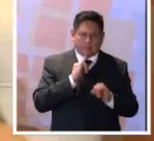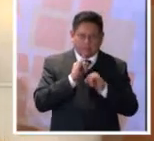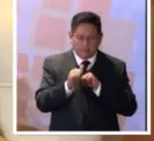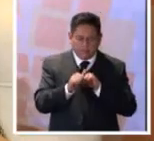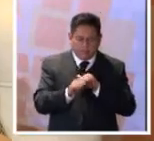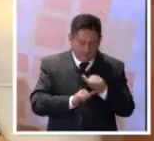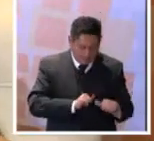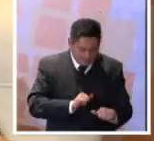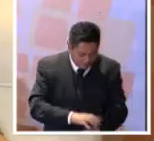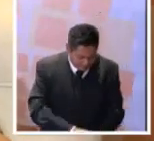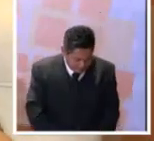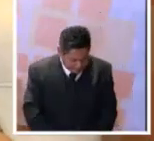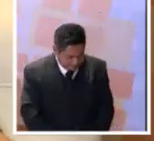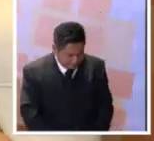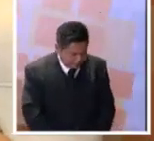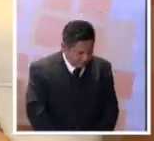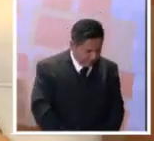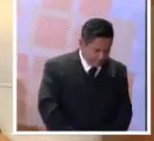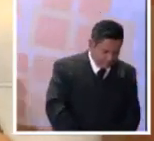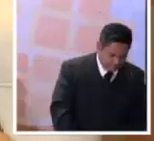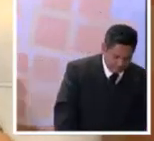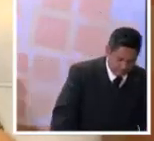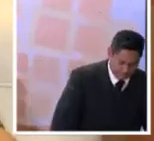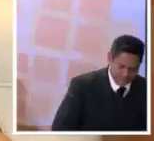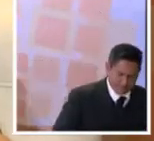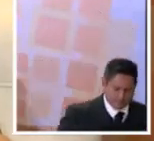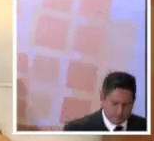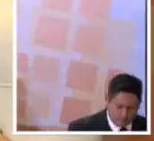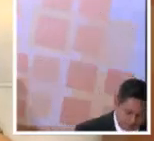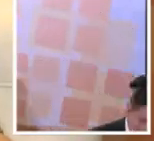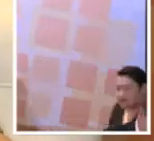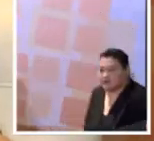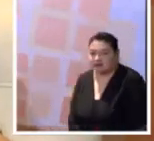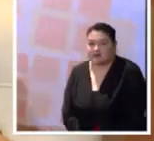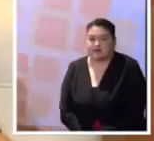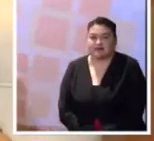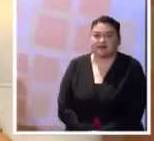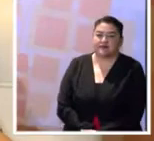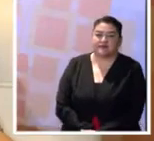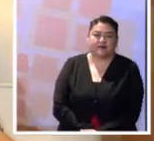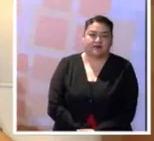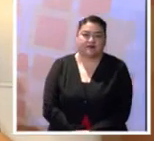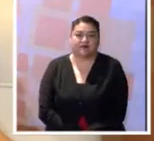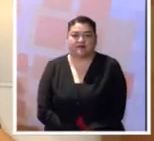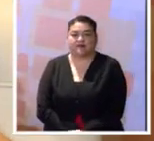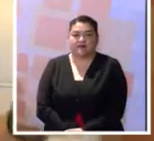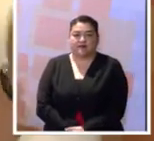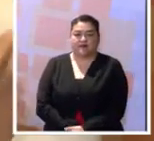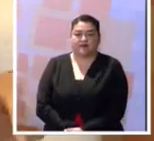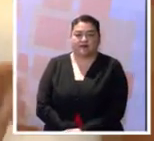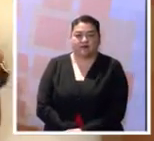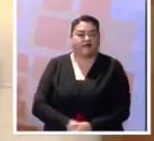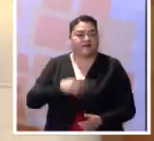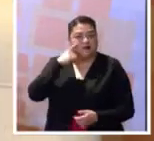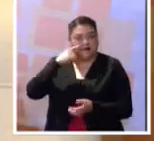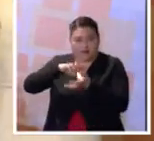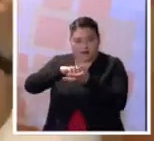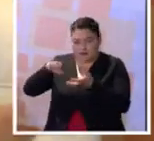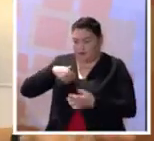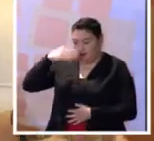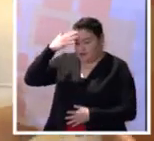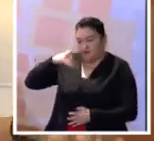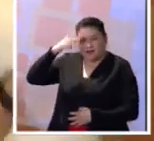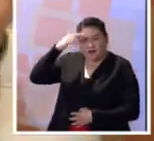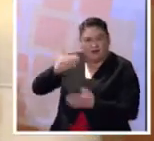no se contaba, con una resolución que me parece sumamente importante, una acción de inconstitucionalidad de la Suprema Corte de Justicia de la Nación, que analizaba la legislación